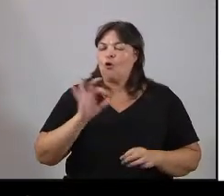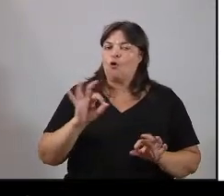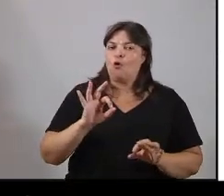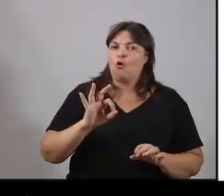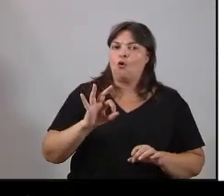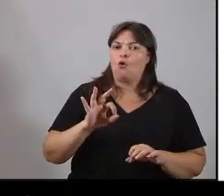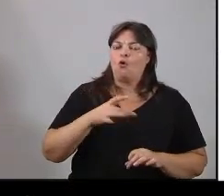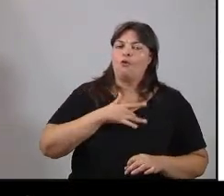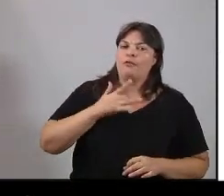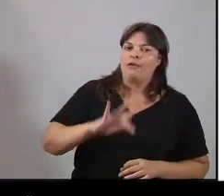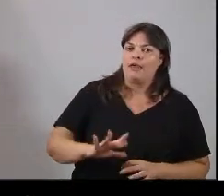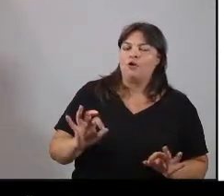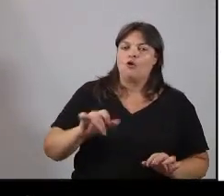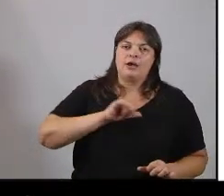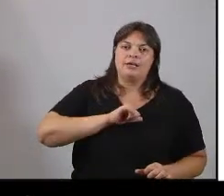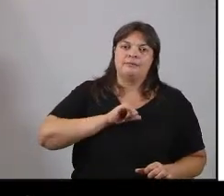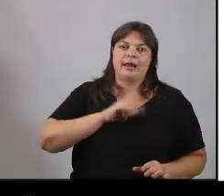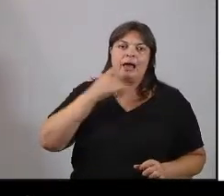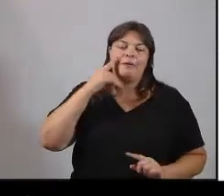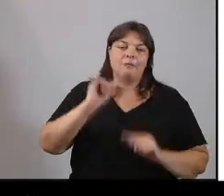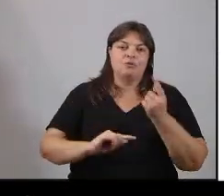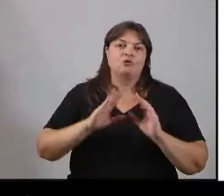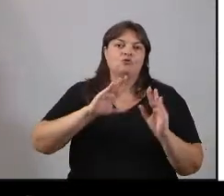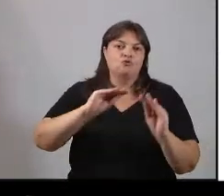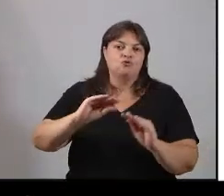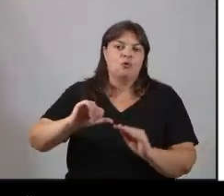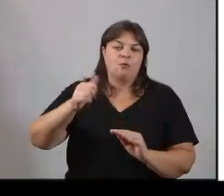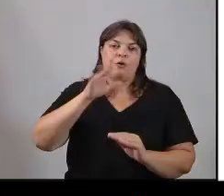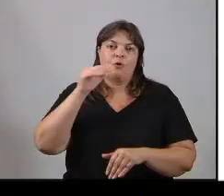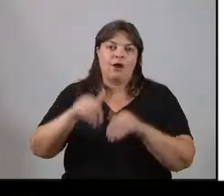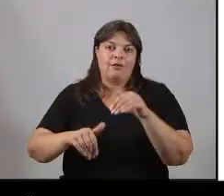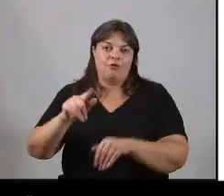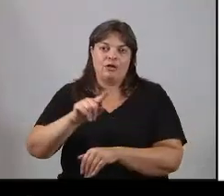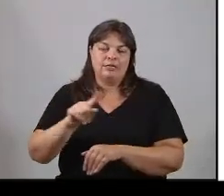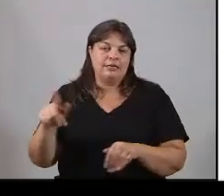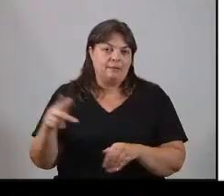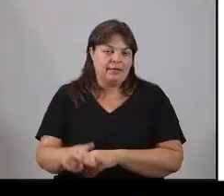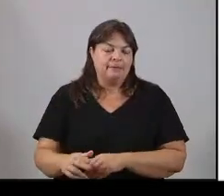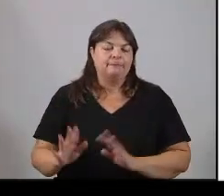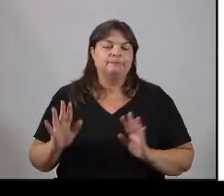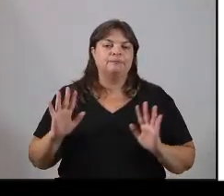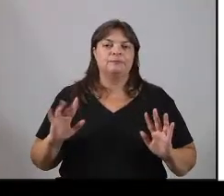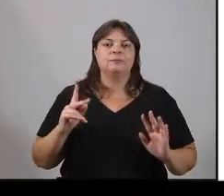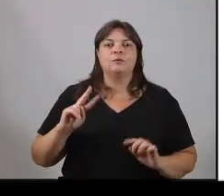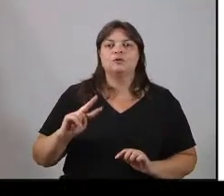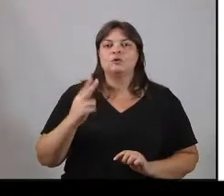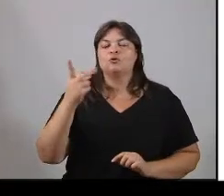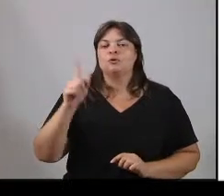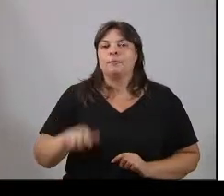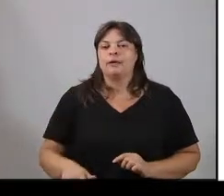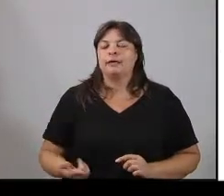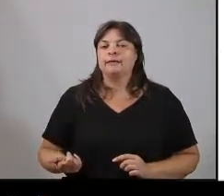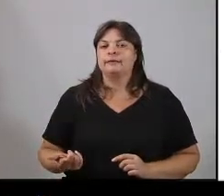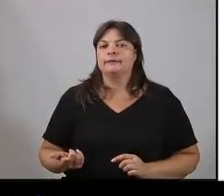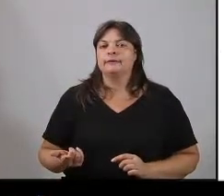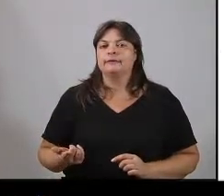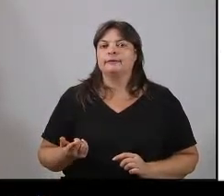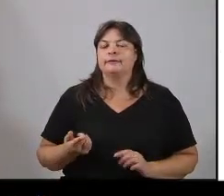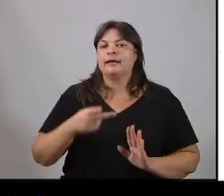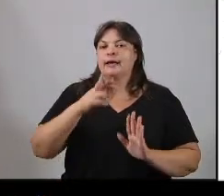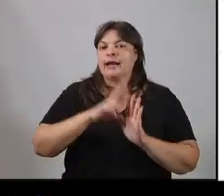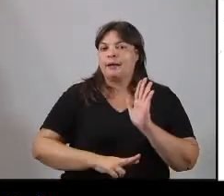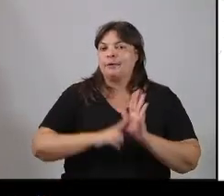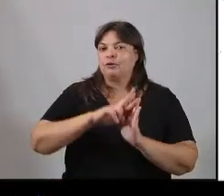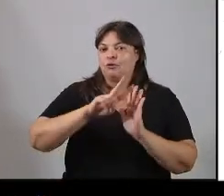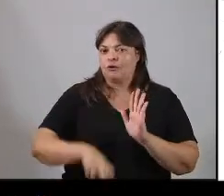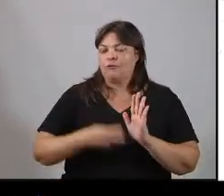o espera que simplemente aprueben su presupuesto para que no haya elecciones. Y luego, en segundo lugar, que se ha planteado la reforma del reglamento, no sé si el